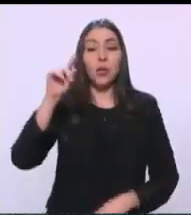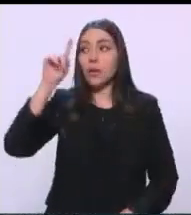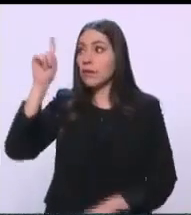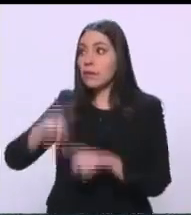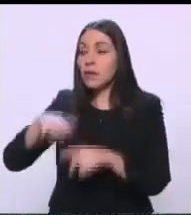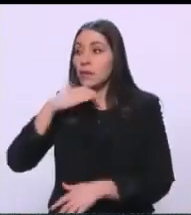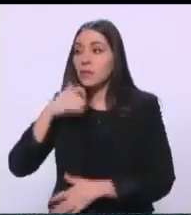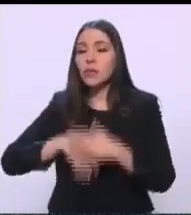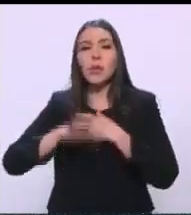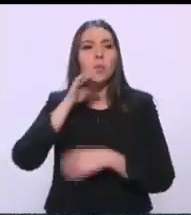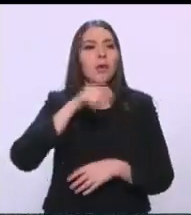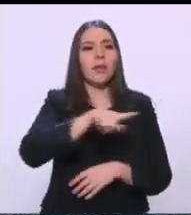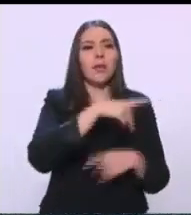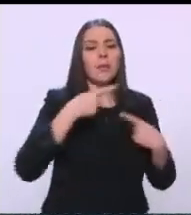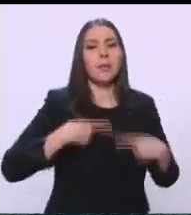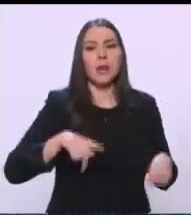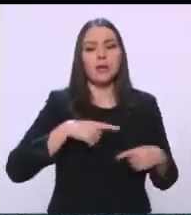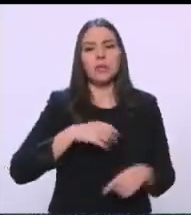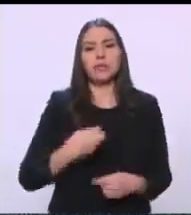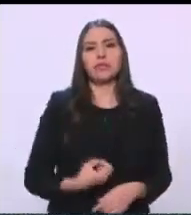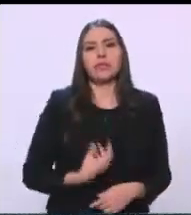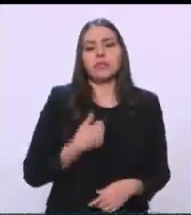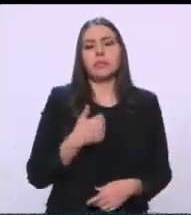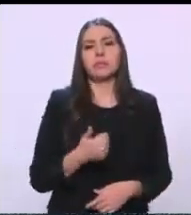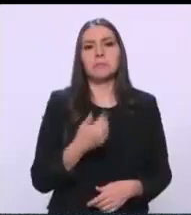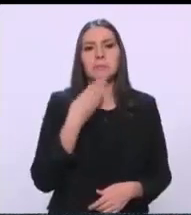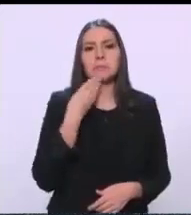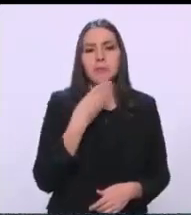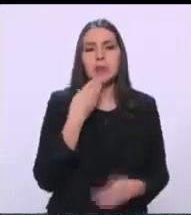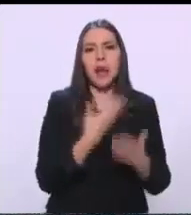estado de bienestar está empezando a surgir y está